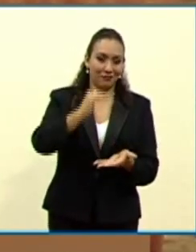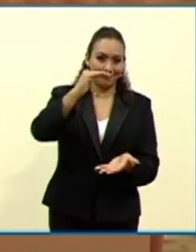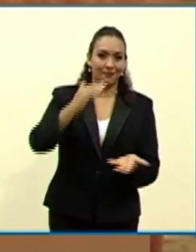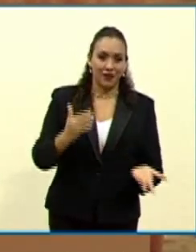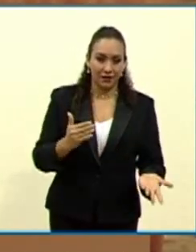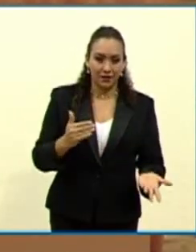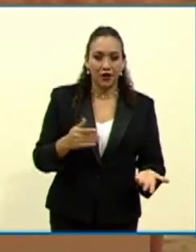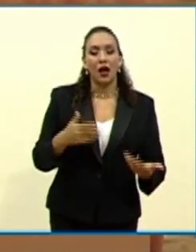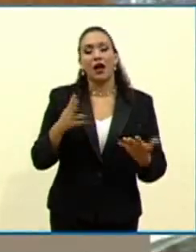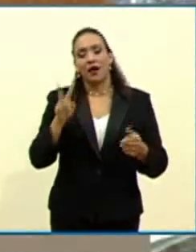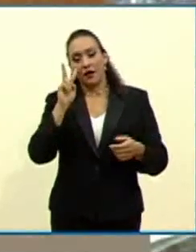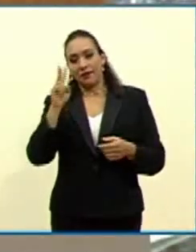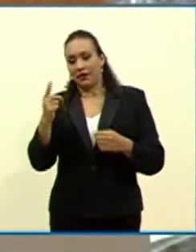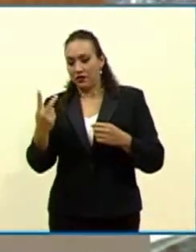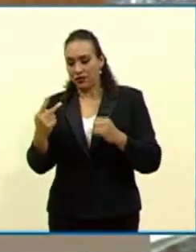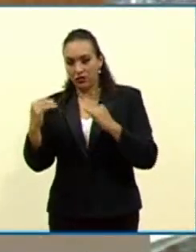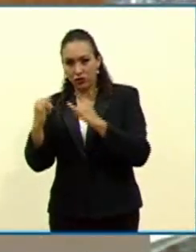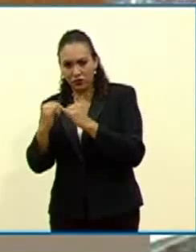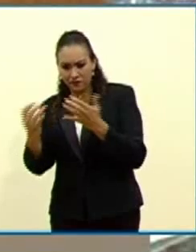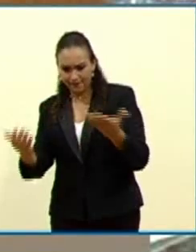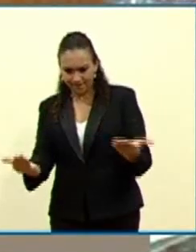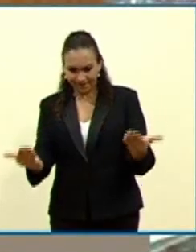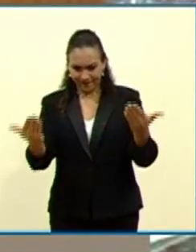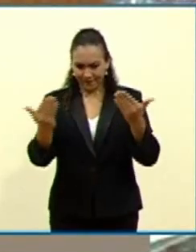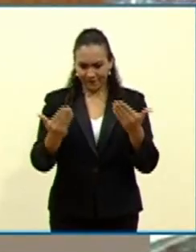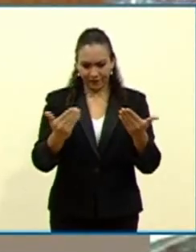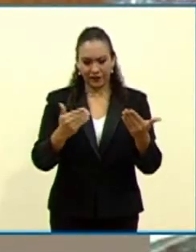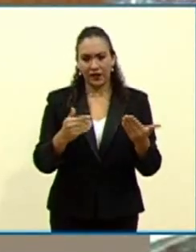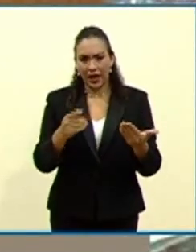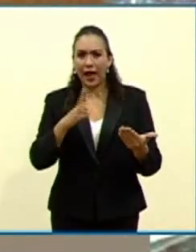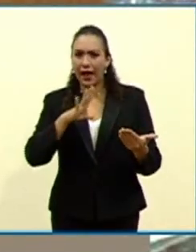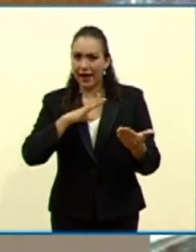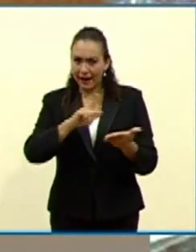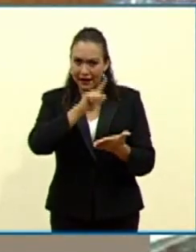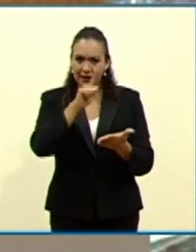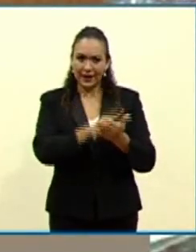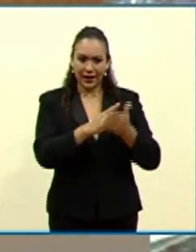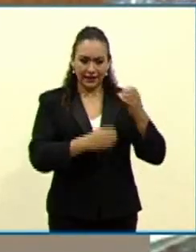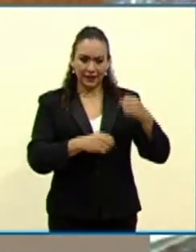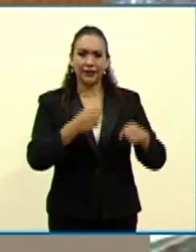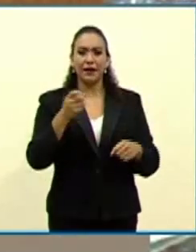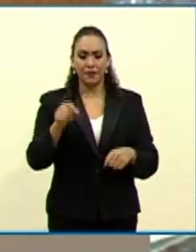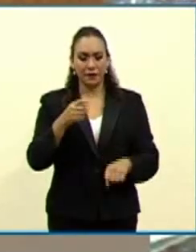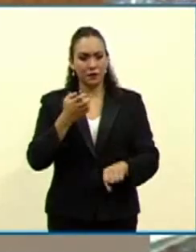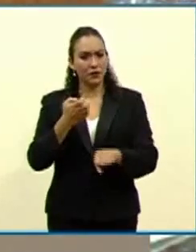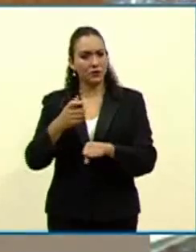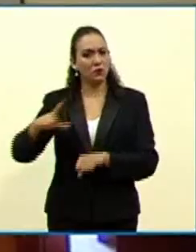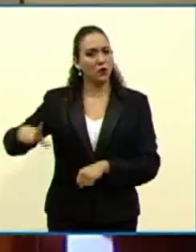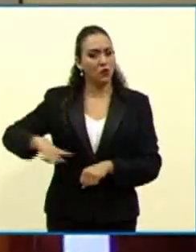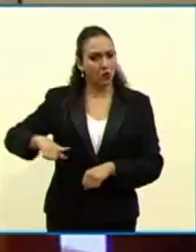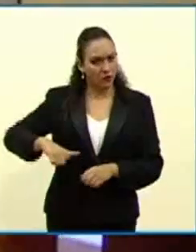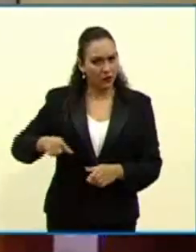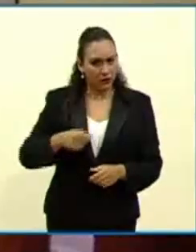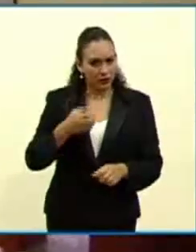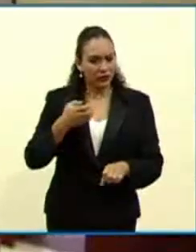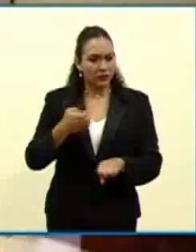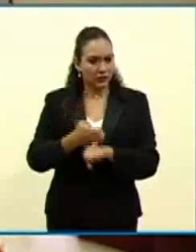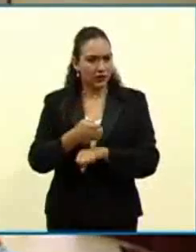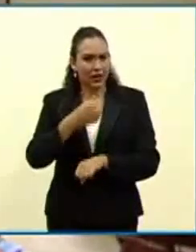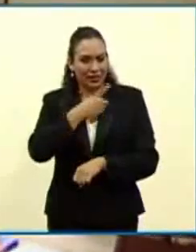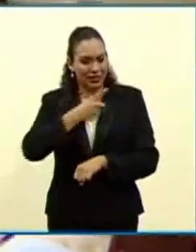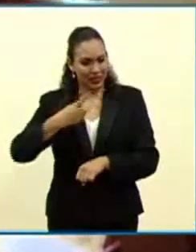que ambas instituciones inobservaron lo dispuesto en la Ley Electoral del Estado para verificar los límites de la sub-